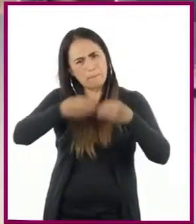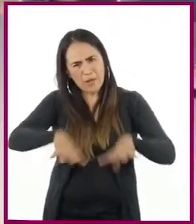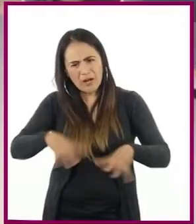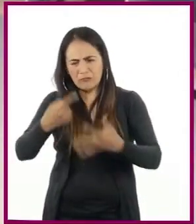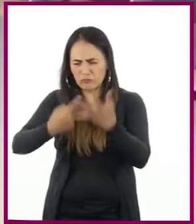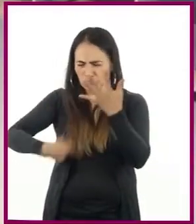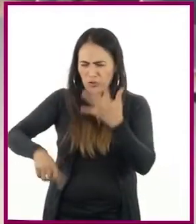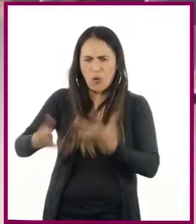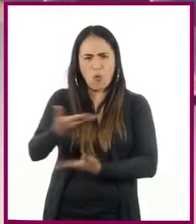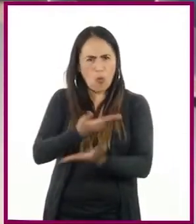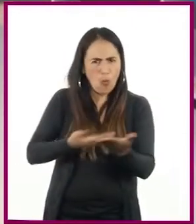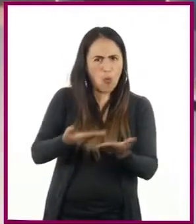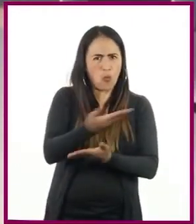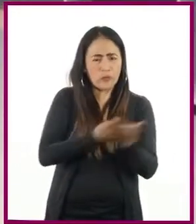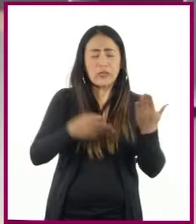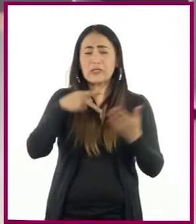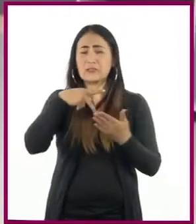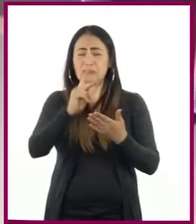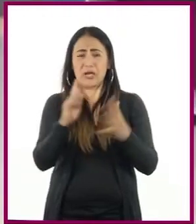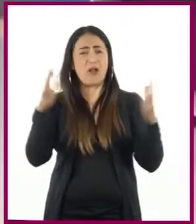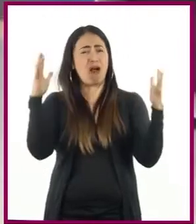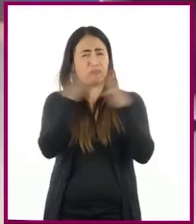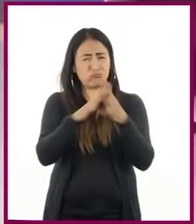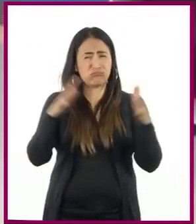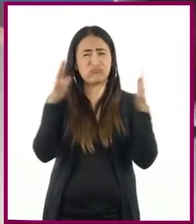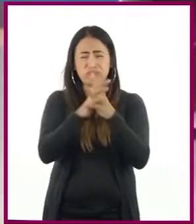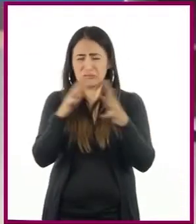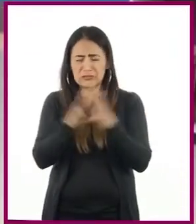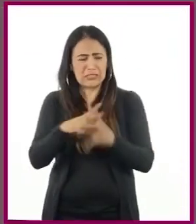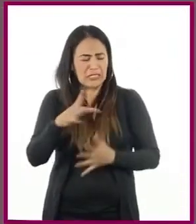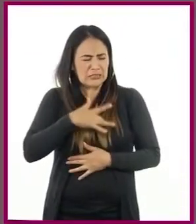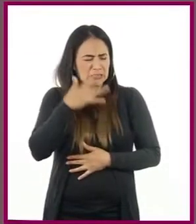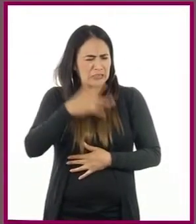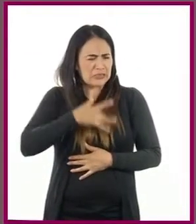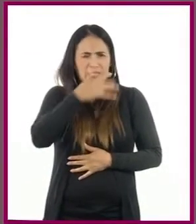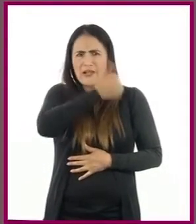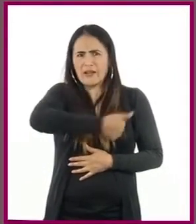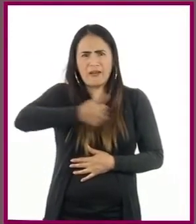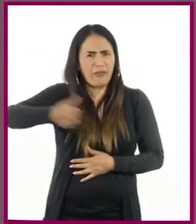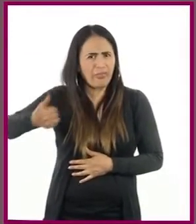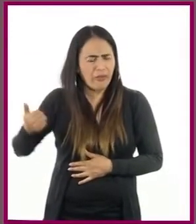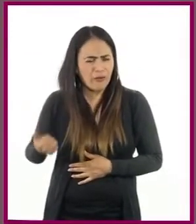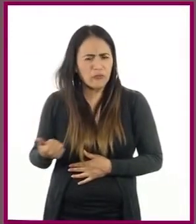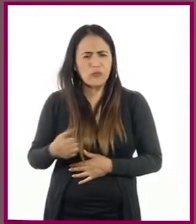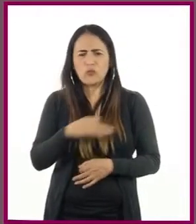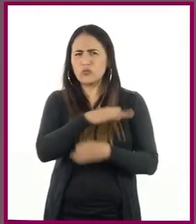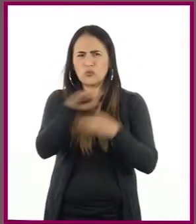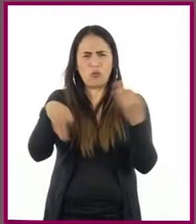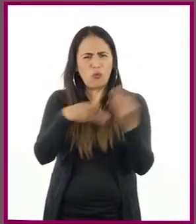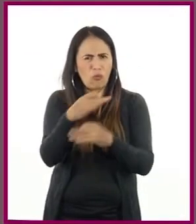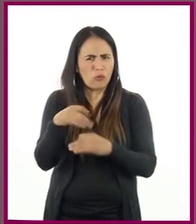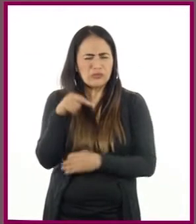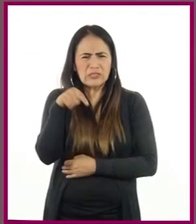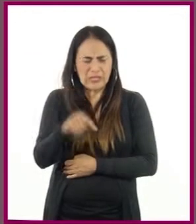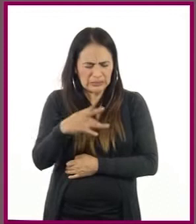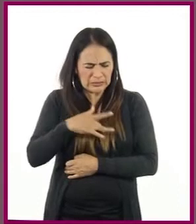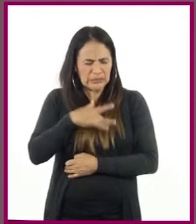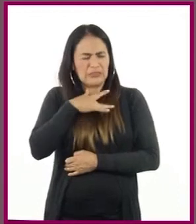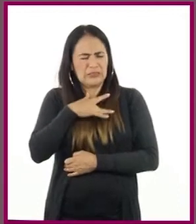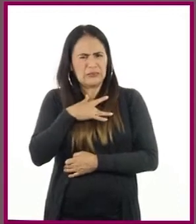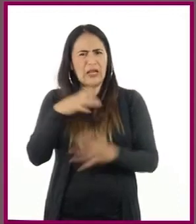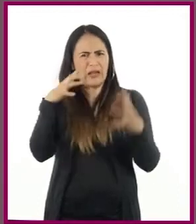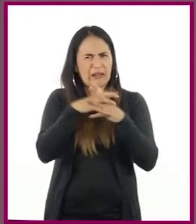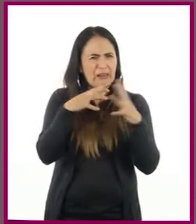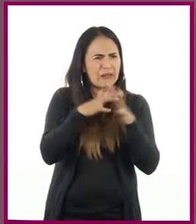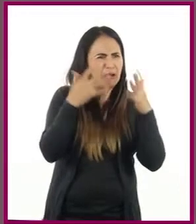Pero la contienda sacudió a cada uno de manera distinta. Todos llevábamos en el corazón una guerra propia, que en